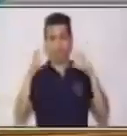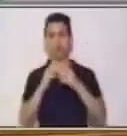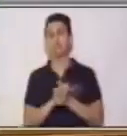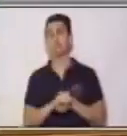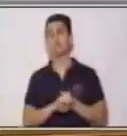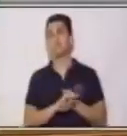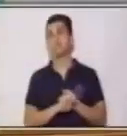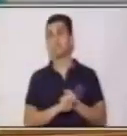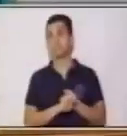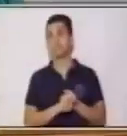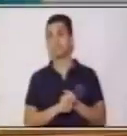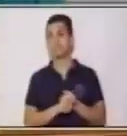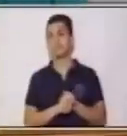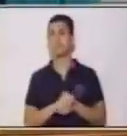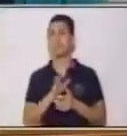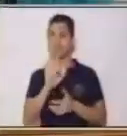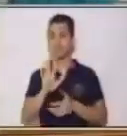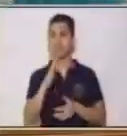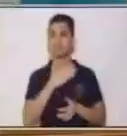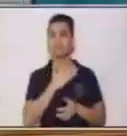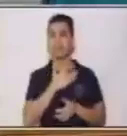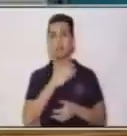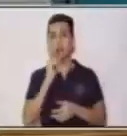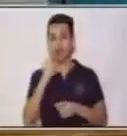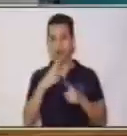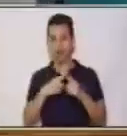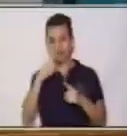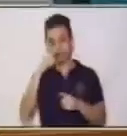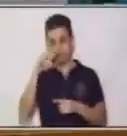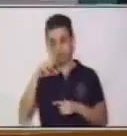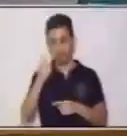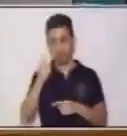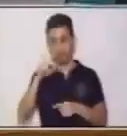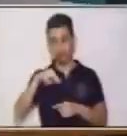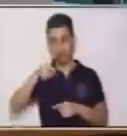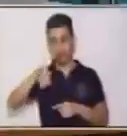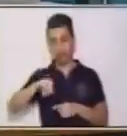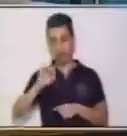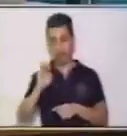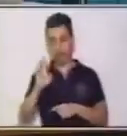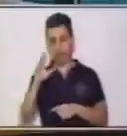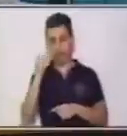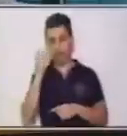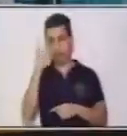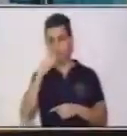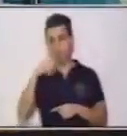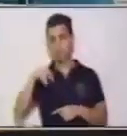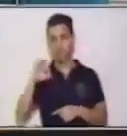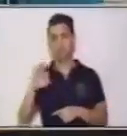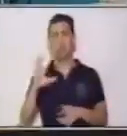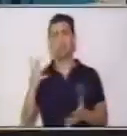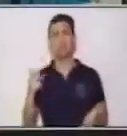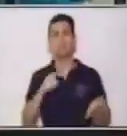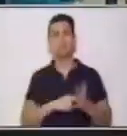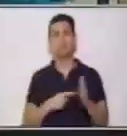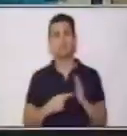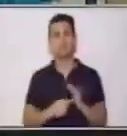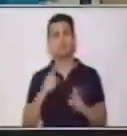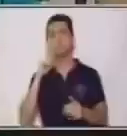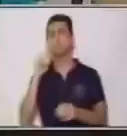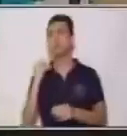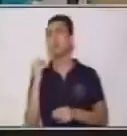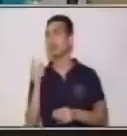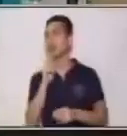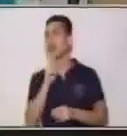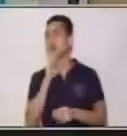es un extranjerismo. Vamos a analizar a qué se refiere un extranjerismo, porque no